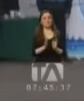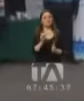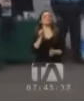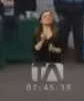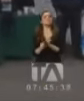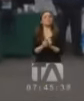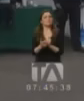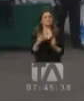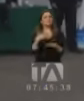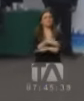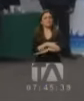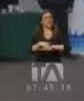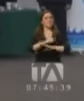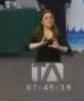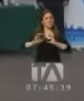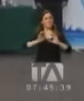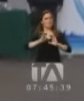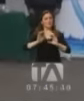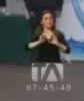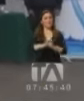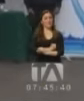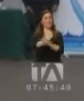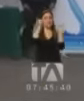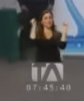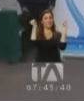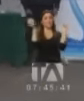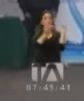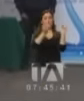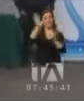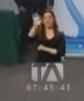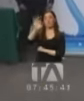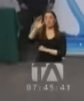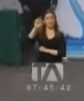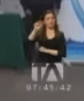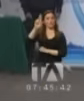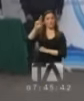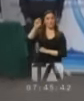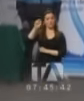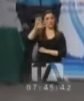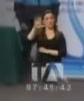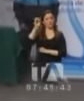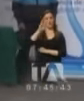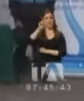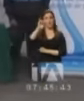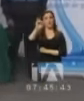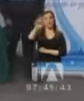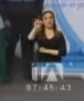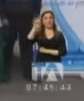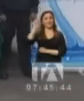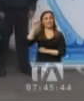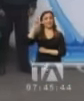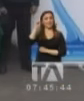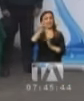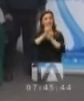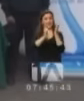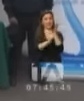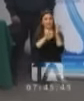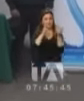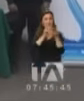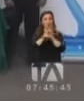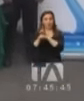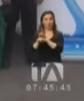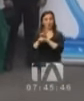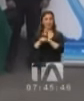las calles, bueno, vamos a conversar esta mañana con Fausto Miranda, supervisor de la Agencia Metropolitana de Tránsito. ¿Cómo está? Buenos días. ¿Cuál es el